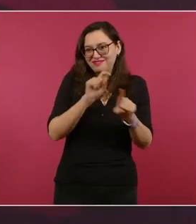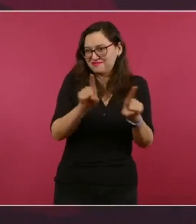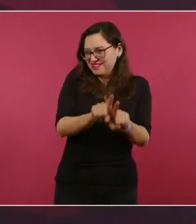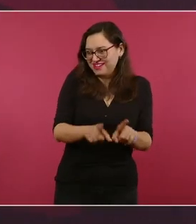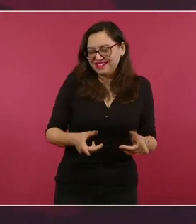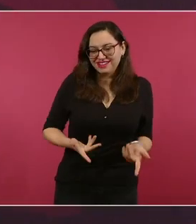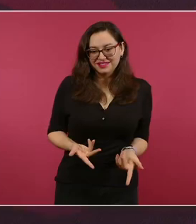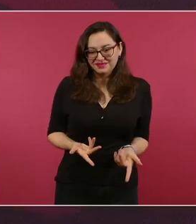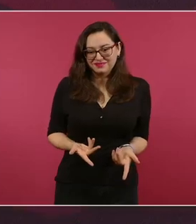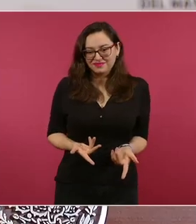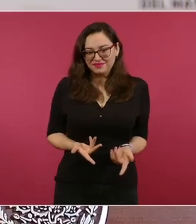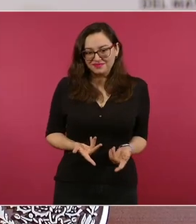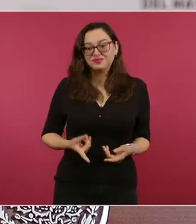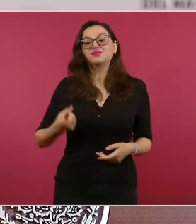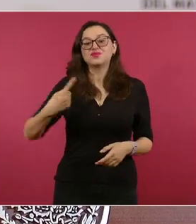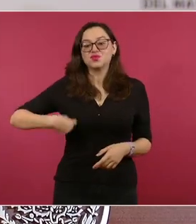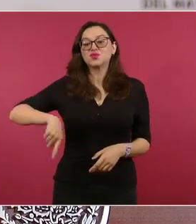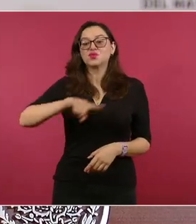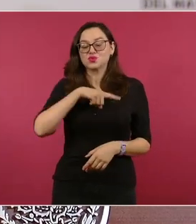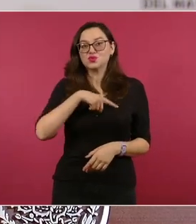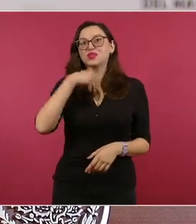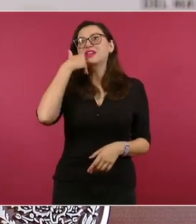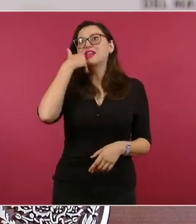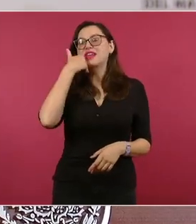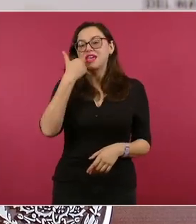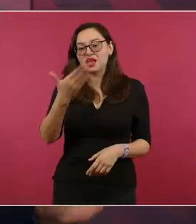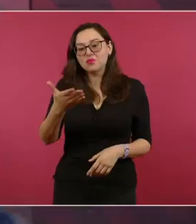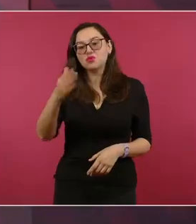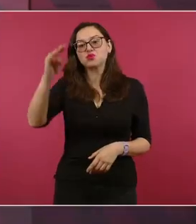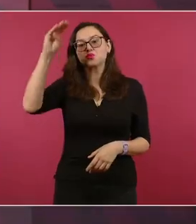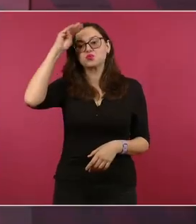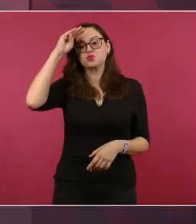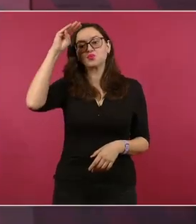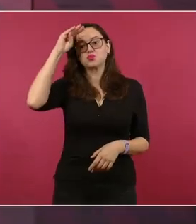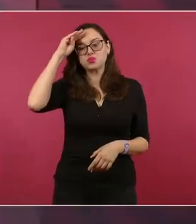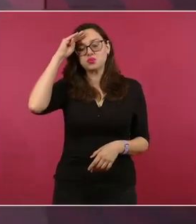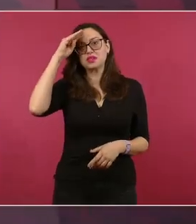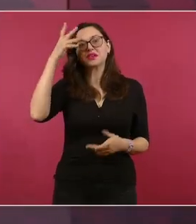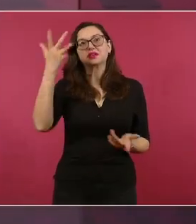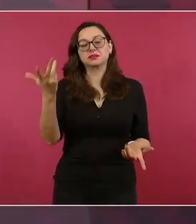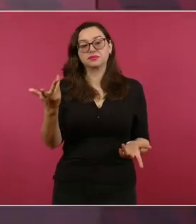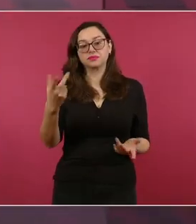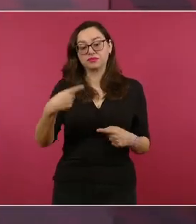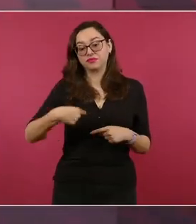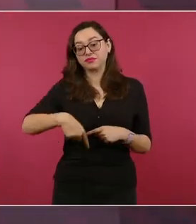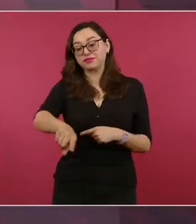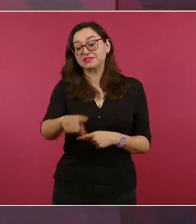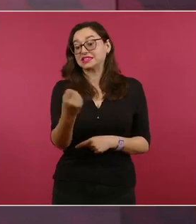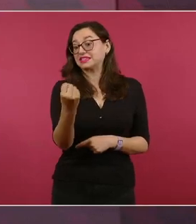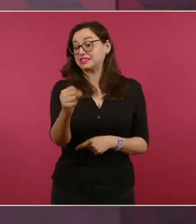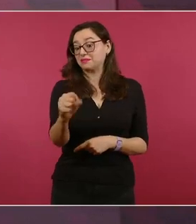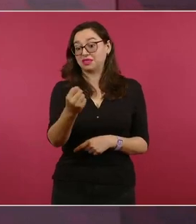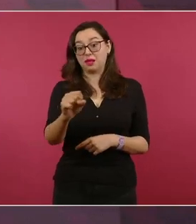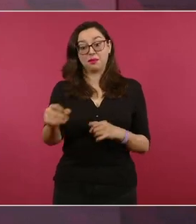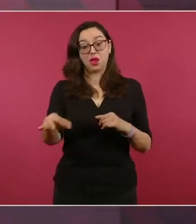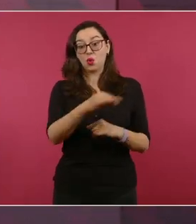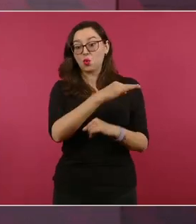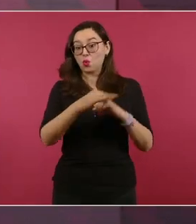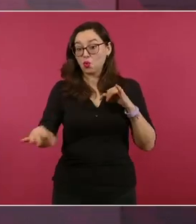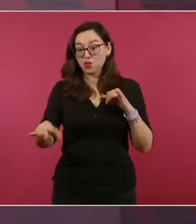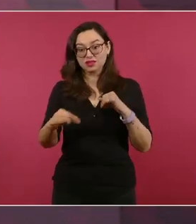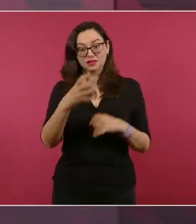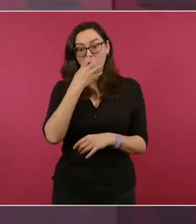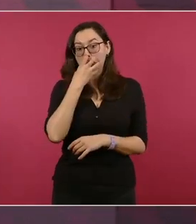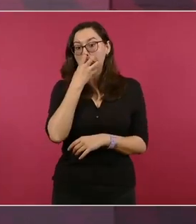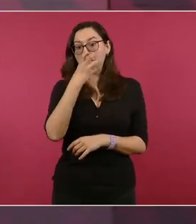viendo, porque ya va a ser el último grito que me corresponde